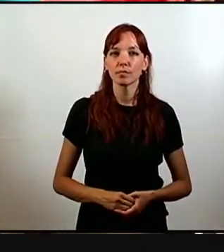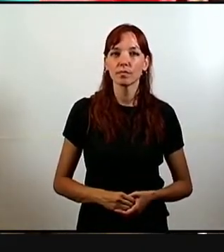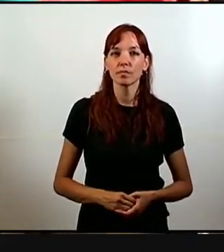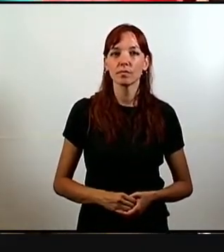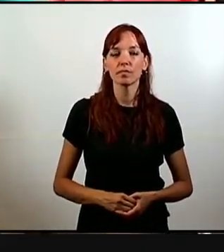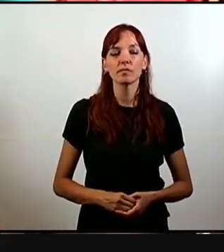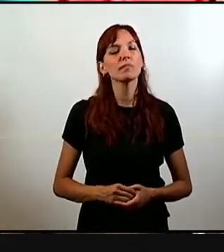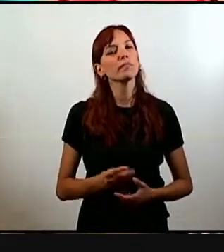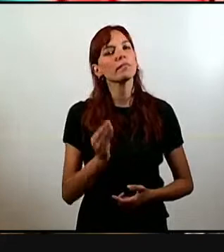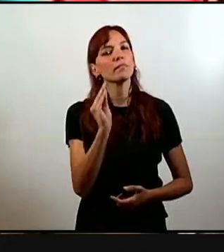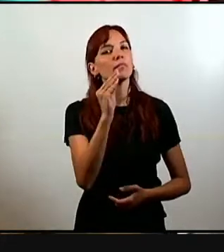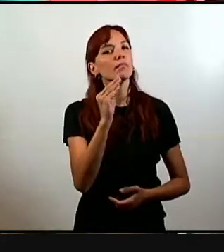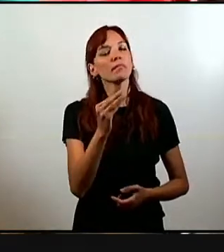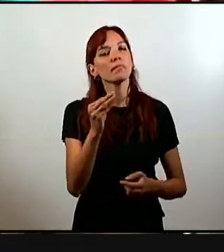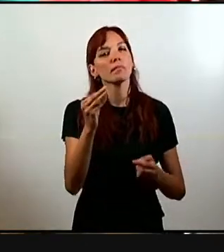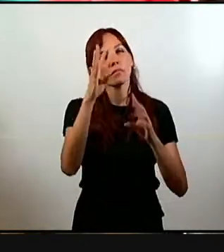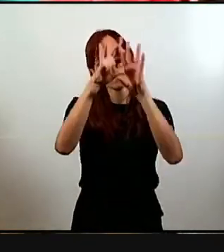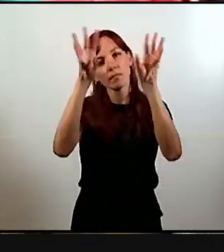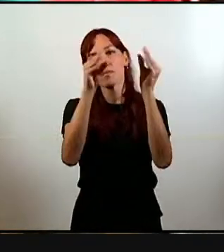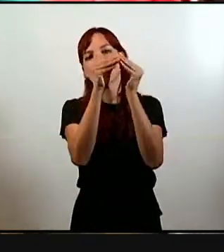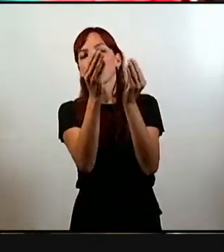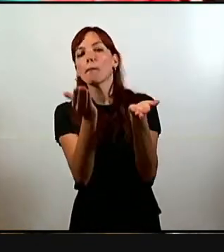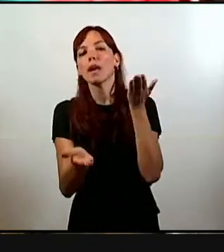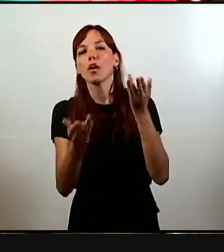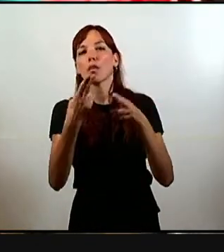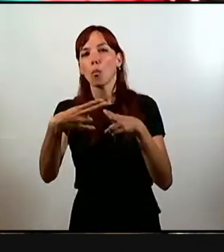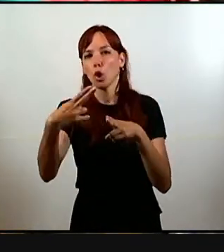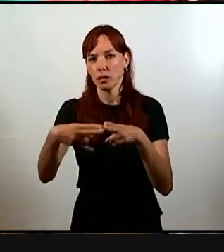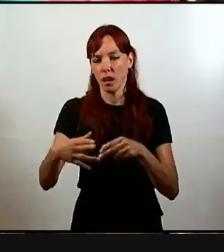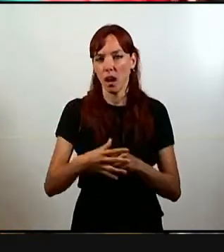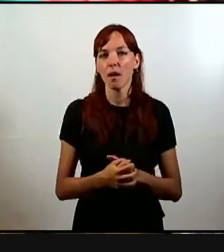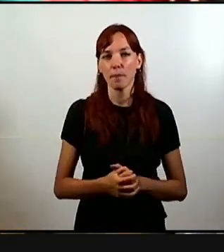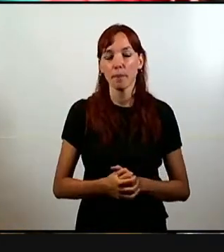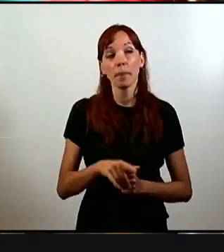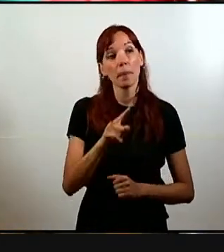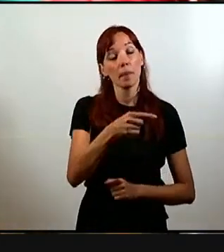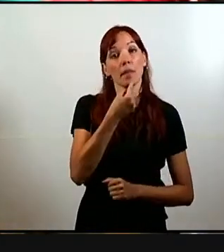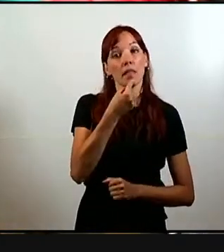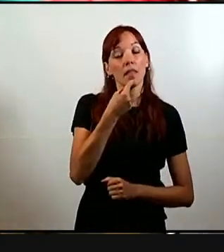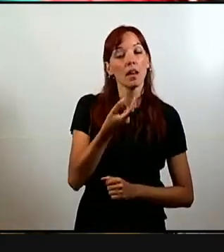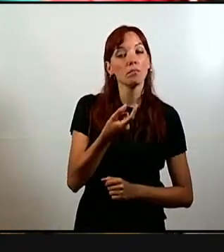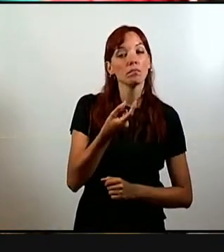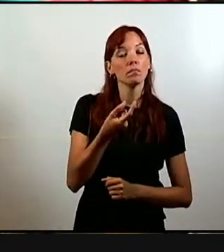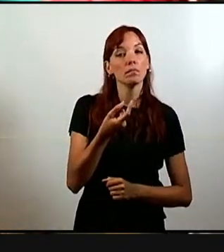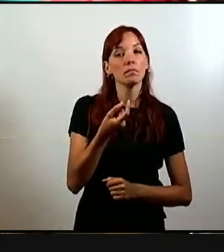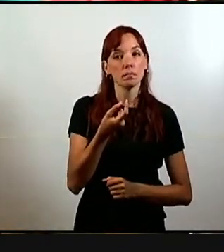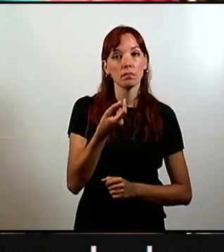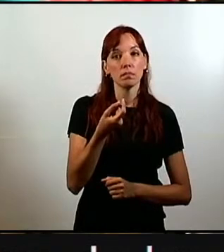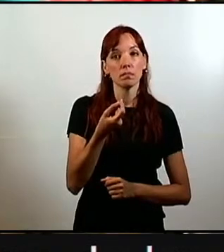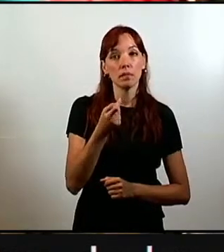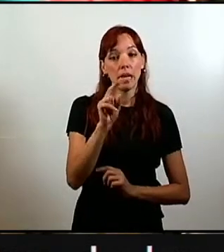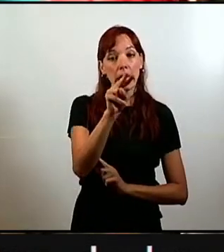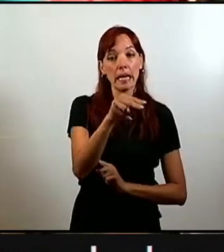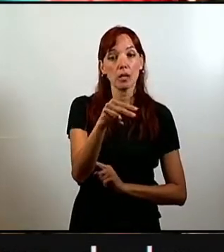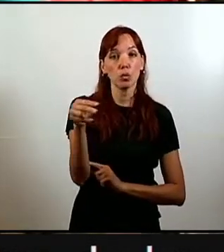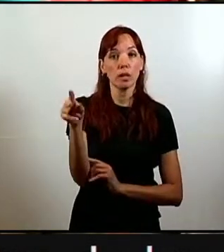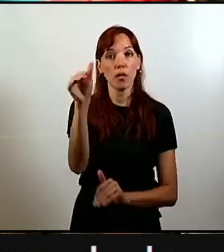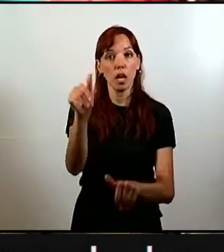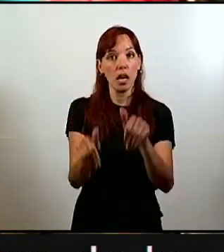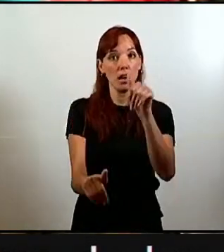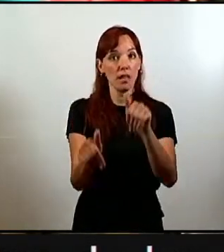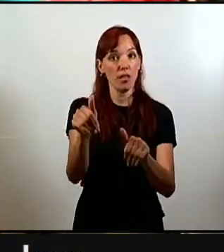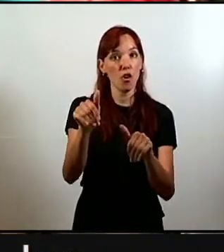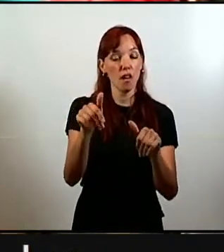Tema político, de valoración política. Dentro de las reacciones que ha habido tras el resultado de las elecciones